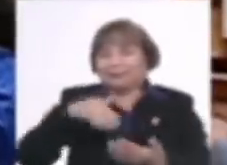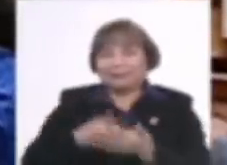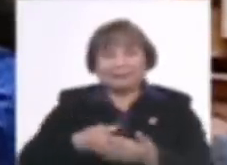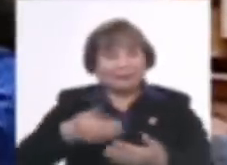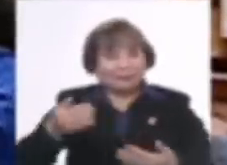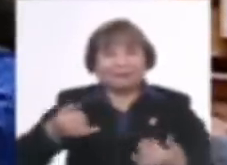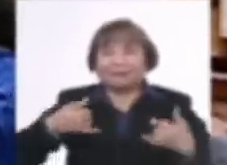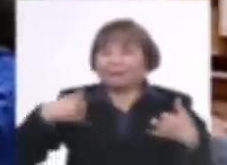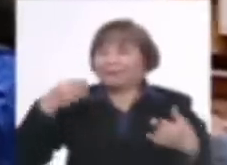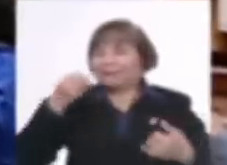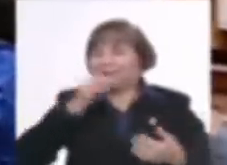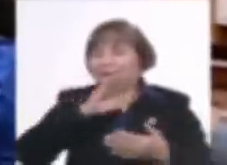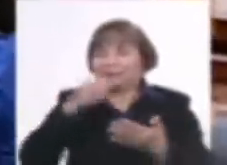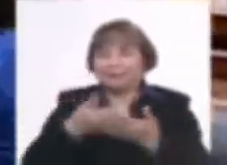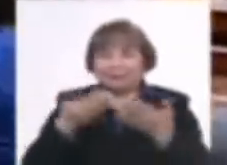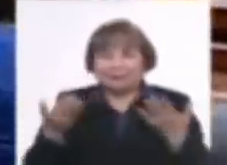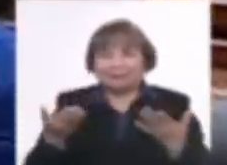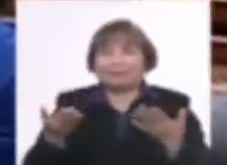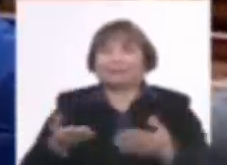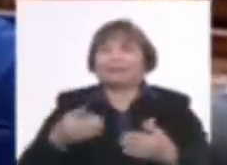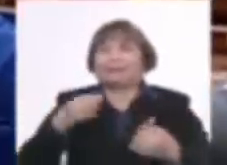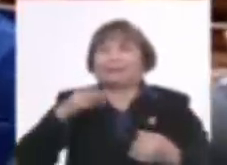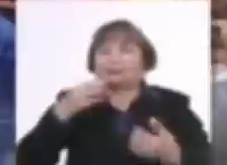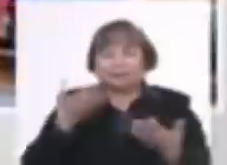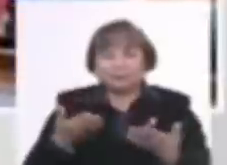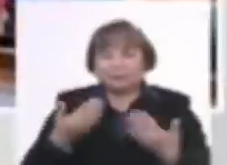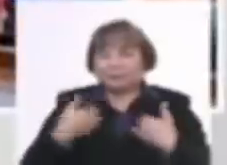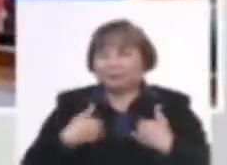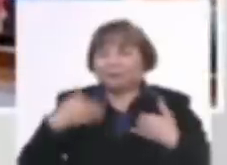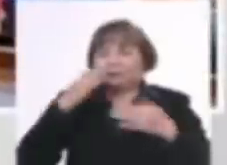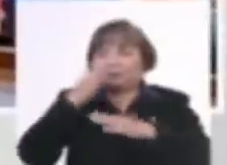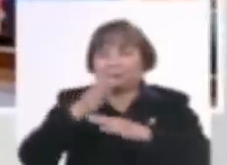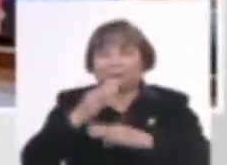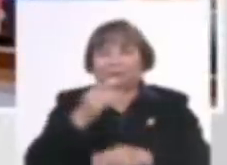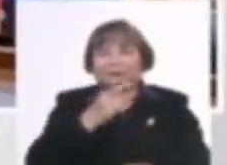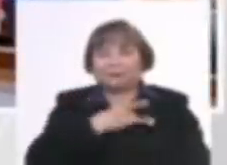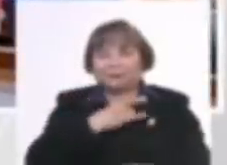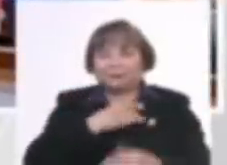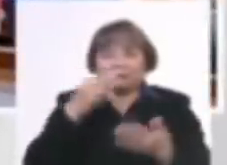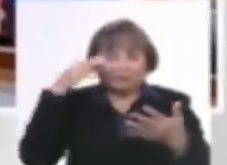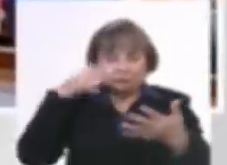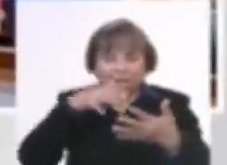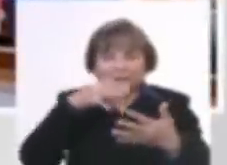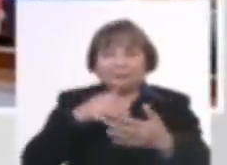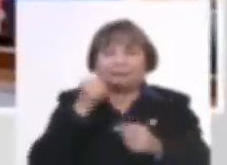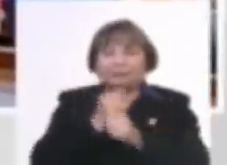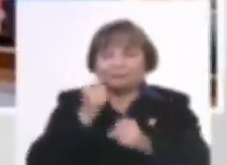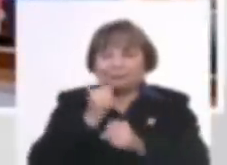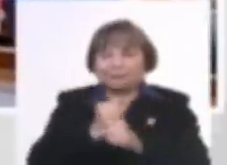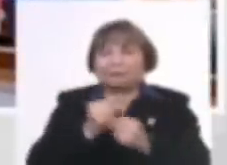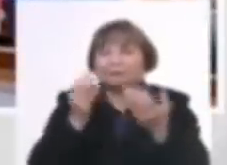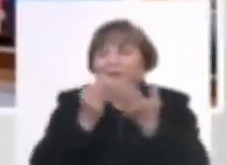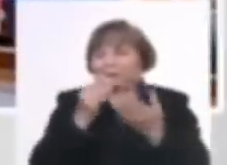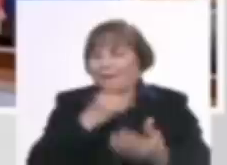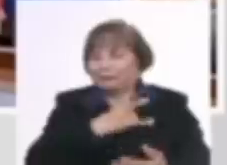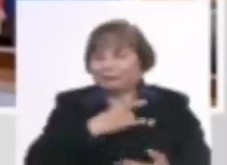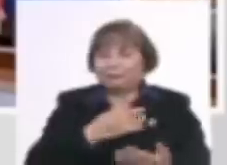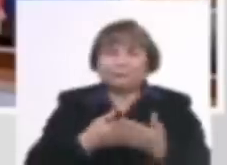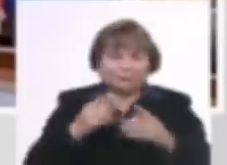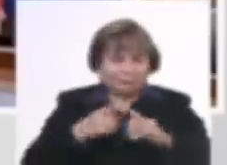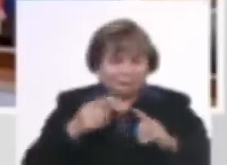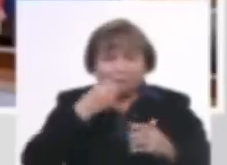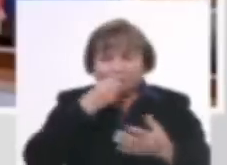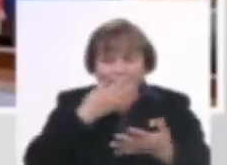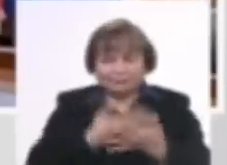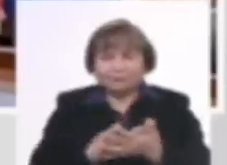jóvenes, que quizás nuestros padres no han tenido la oportunidad de asistir a una, que hemos tenido que estudiar y trabajar para pagarnos una universidad, pero